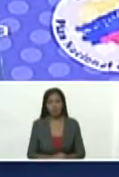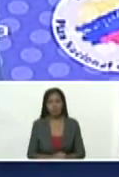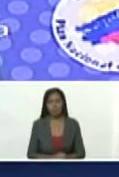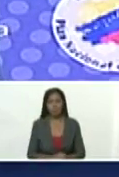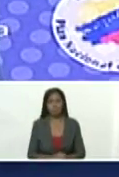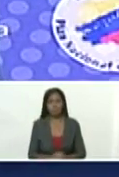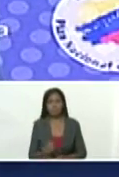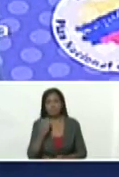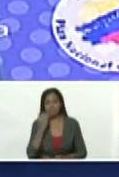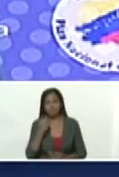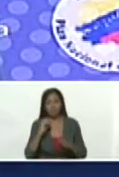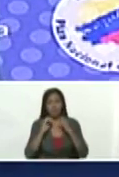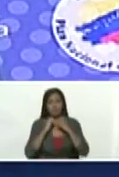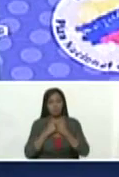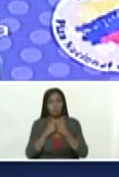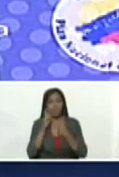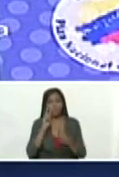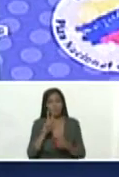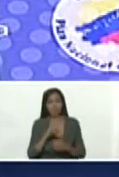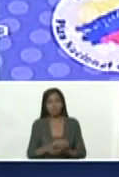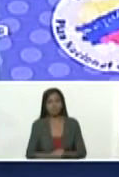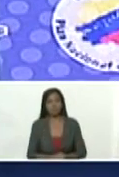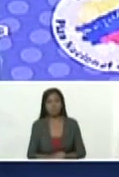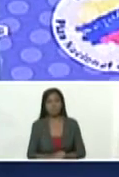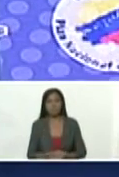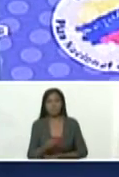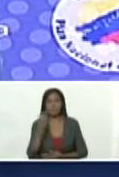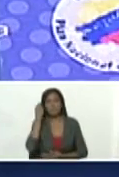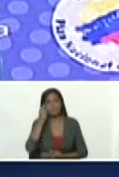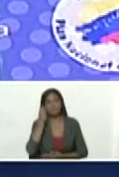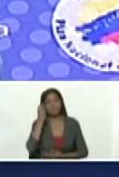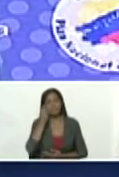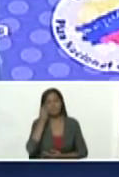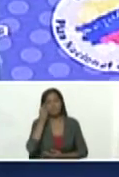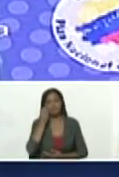acercan Aristóbulo, fíjate, este pensamiento de